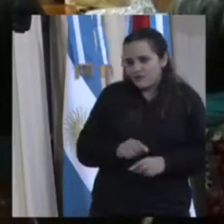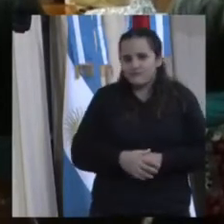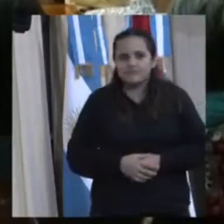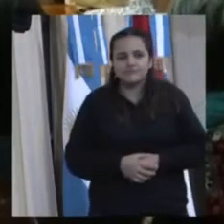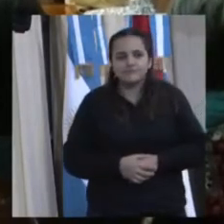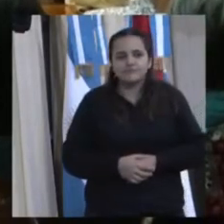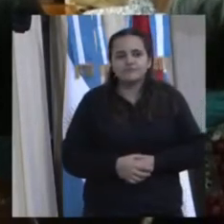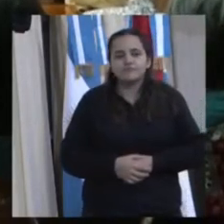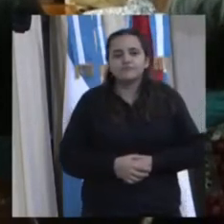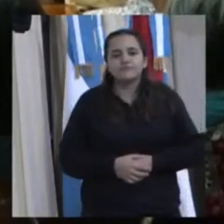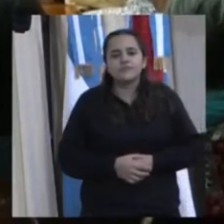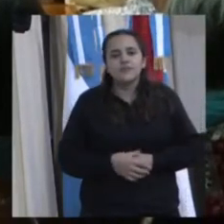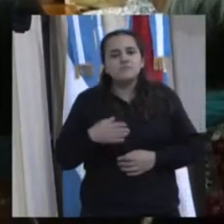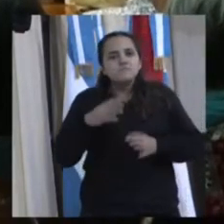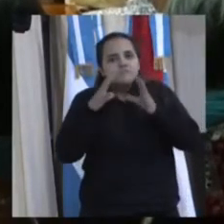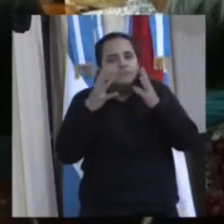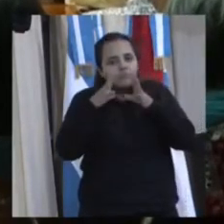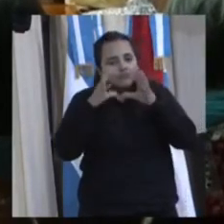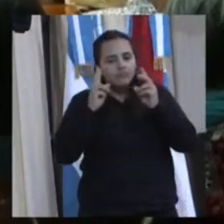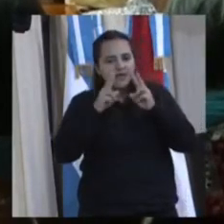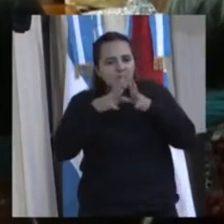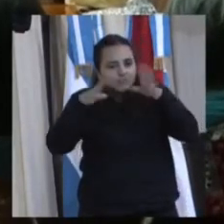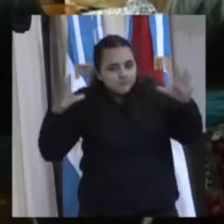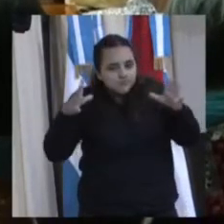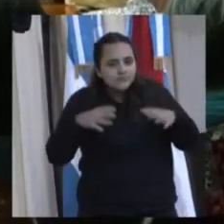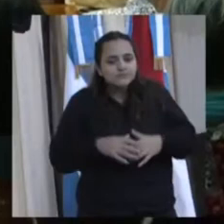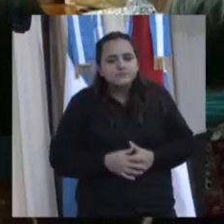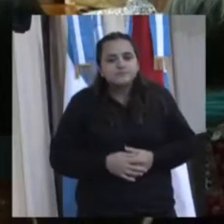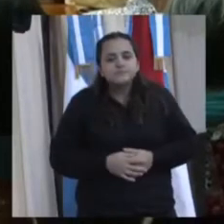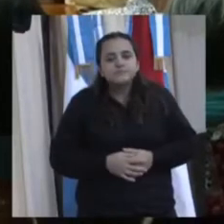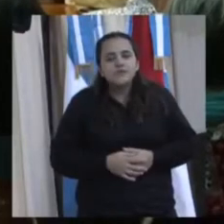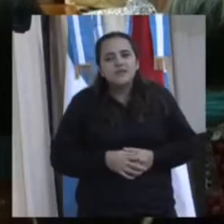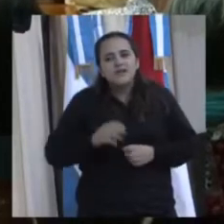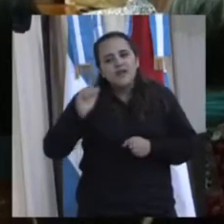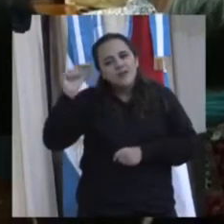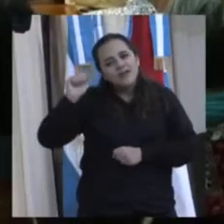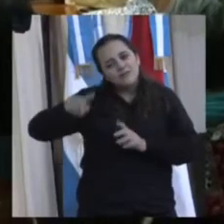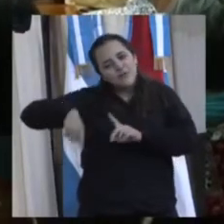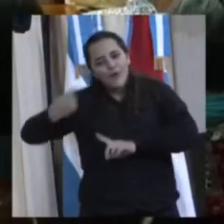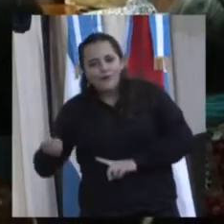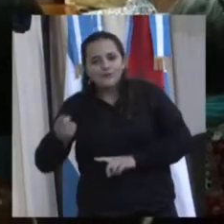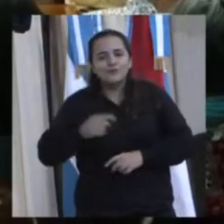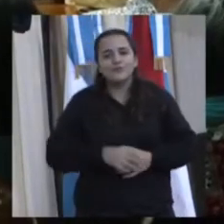Si ensanchamos un poco más la mirada y vamos a ver un poquito más allá del Partido Comunista Argentino,